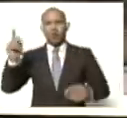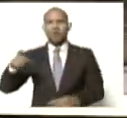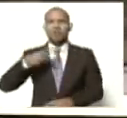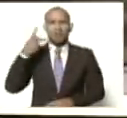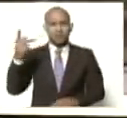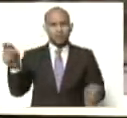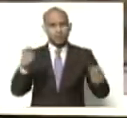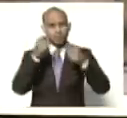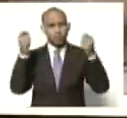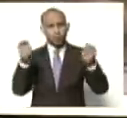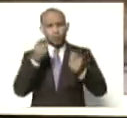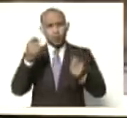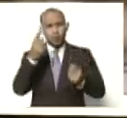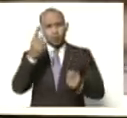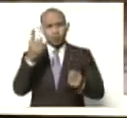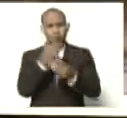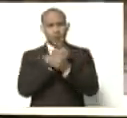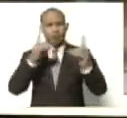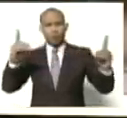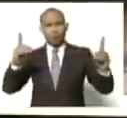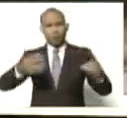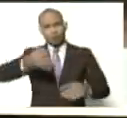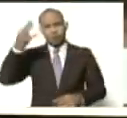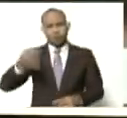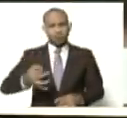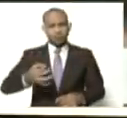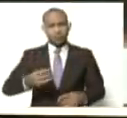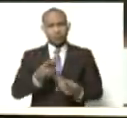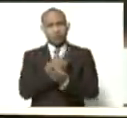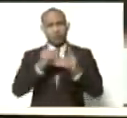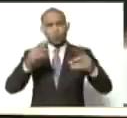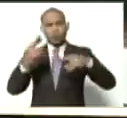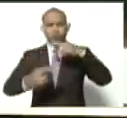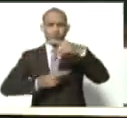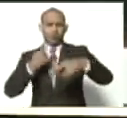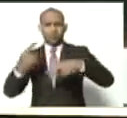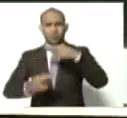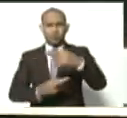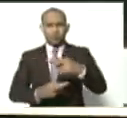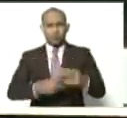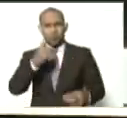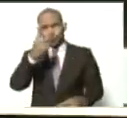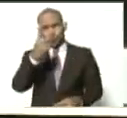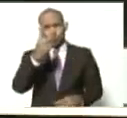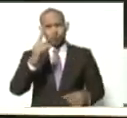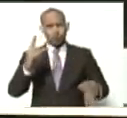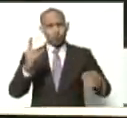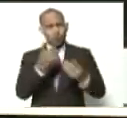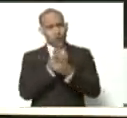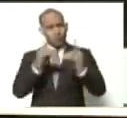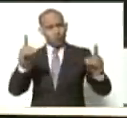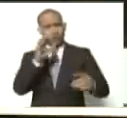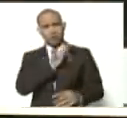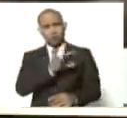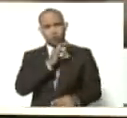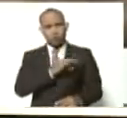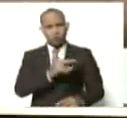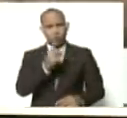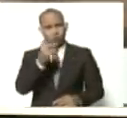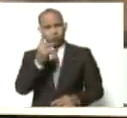una democracia directa, una democracia revolucionaria, una democracia socialista, con un pueblo